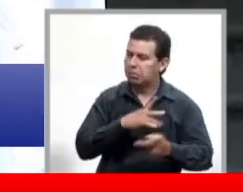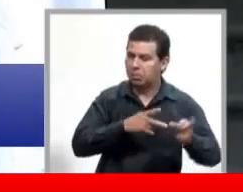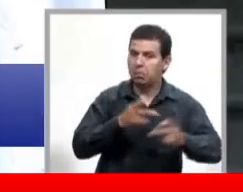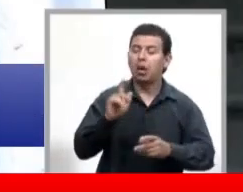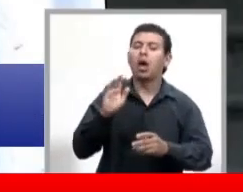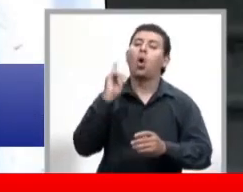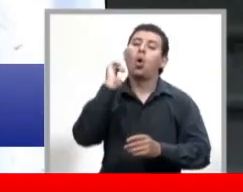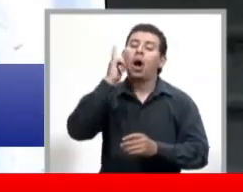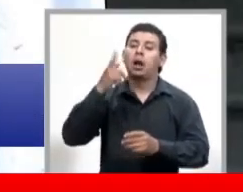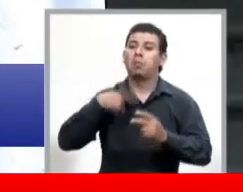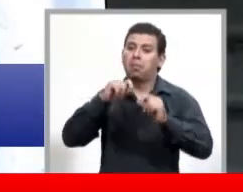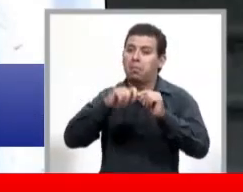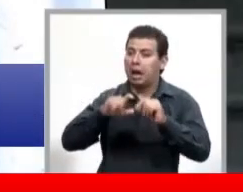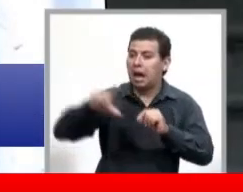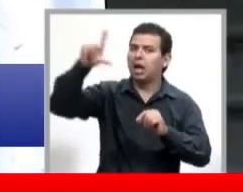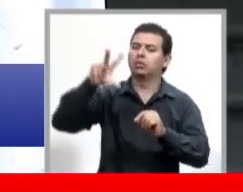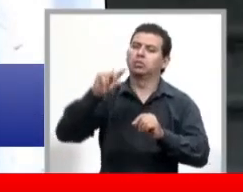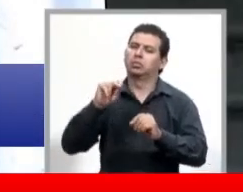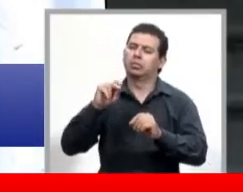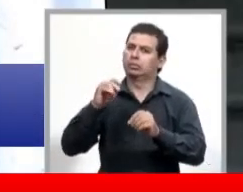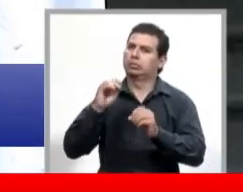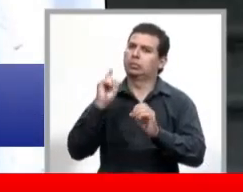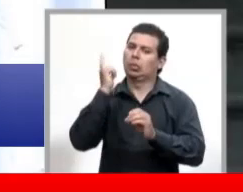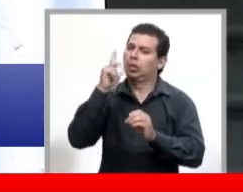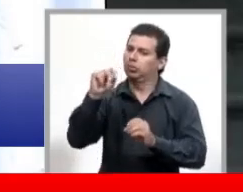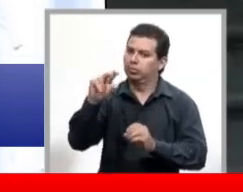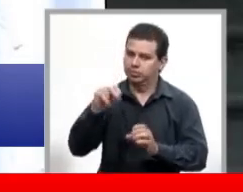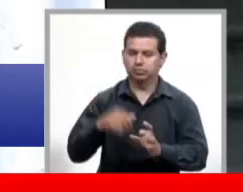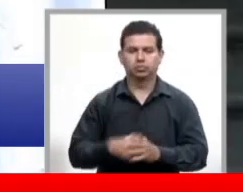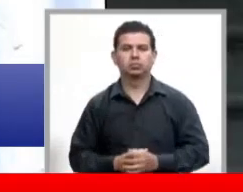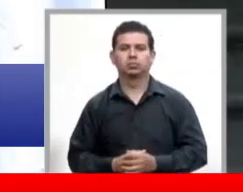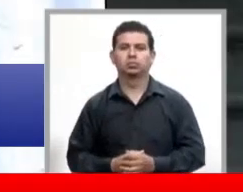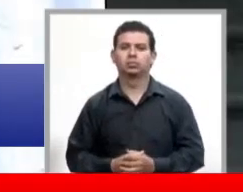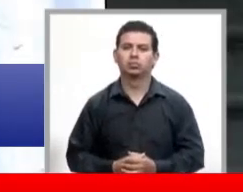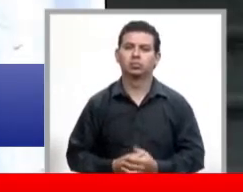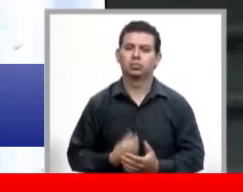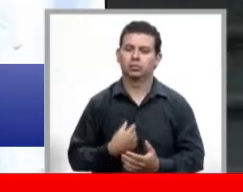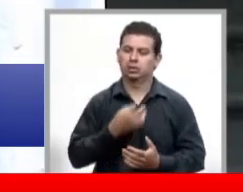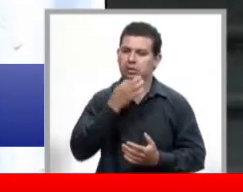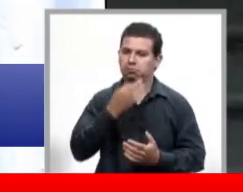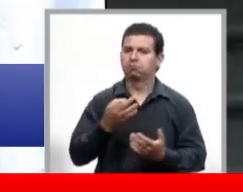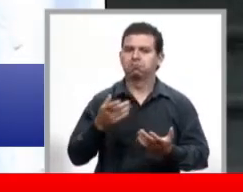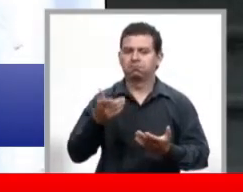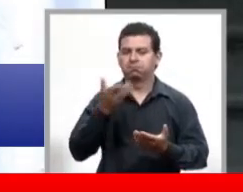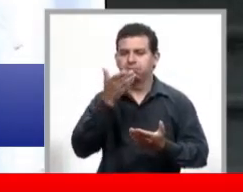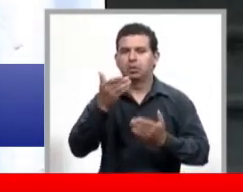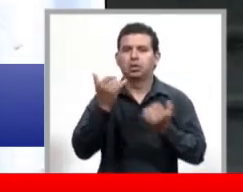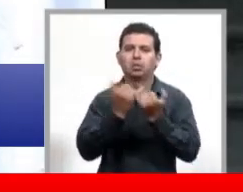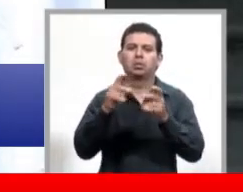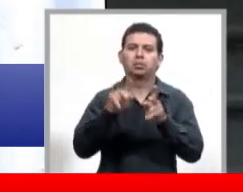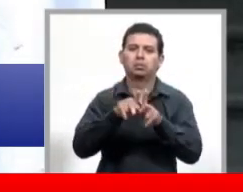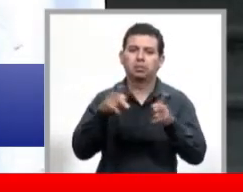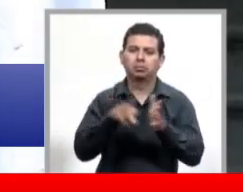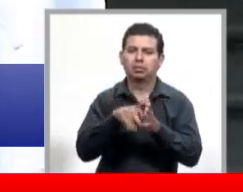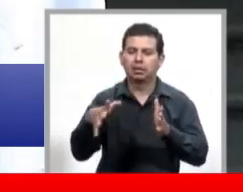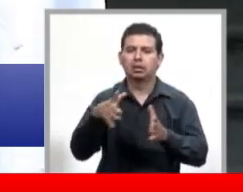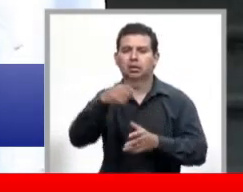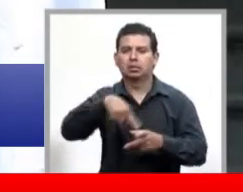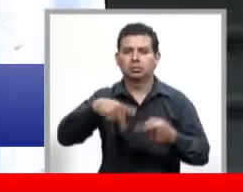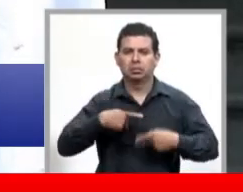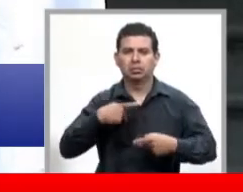y realmente Óscar, es una buena pregunta y te quiero agradecer, pedirles que a todos los medios de comunicación que nos